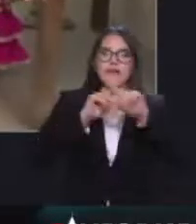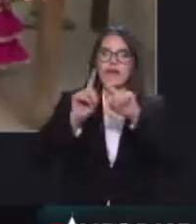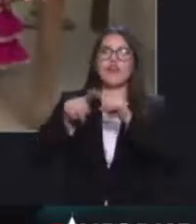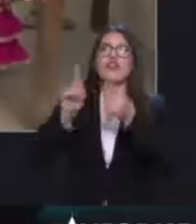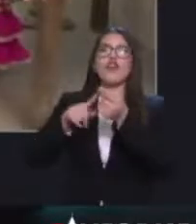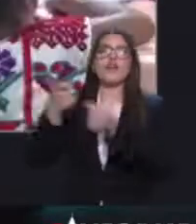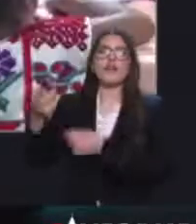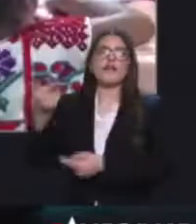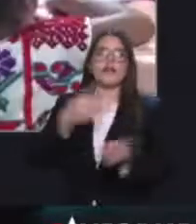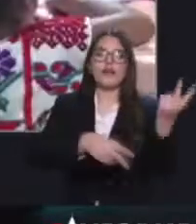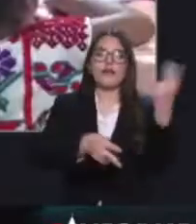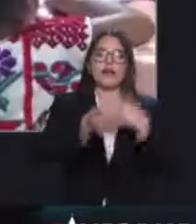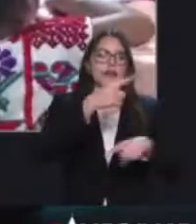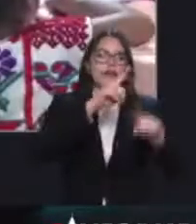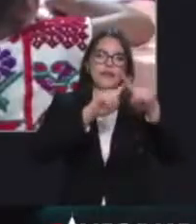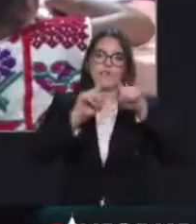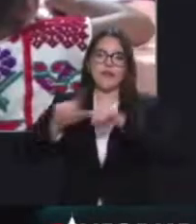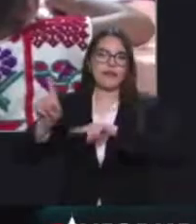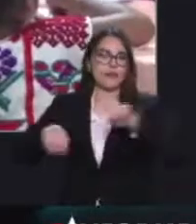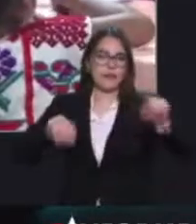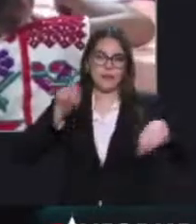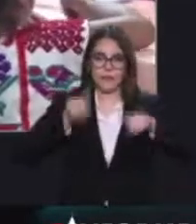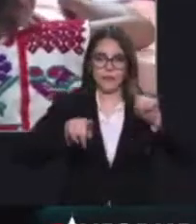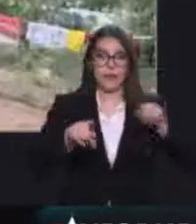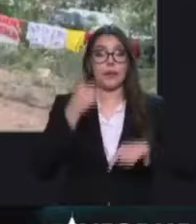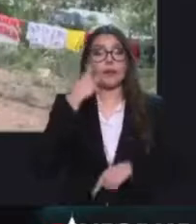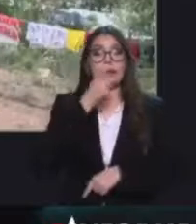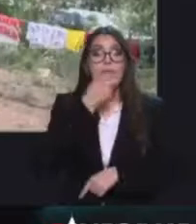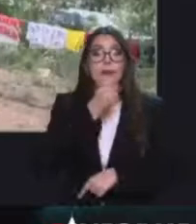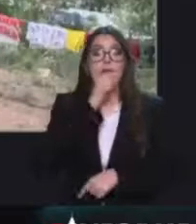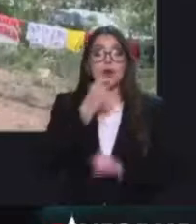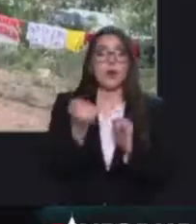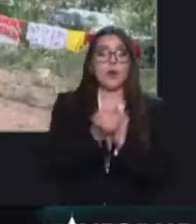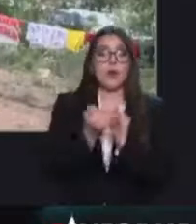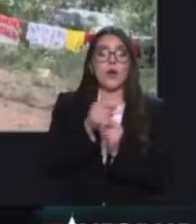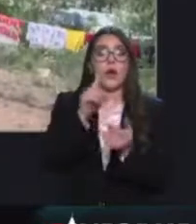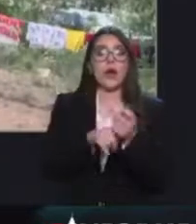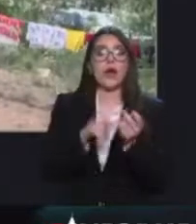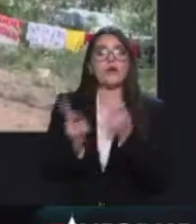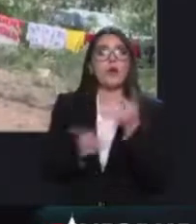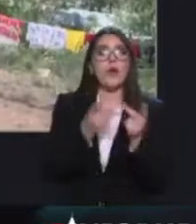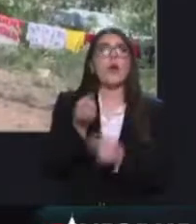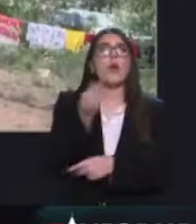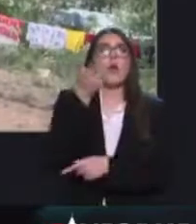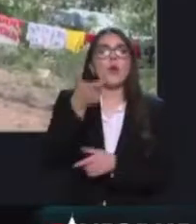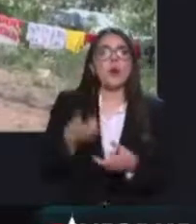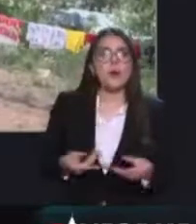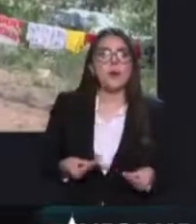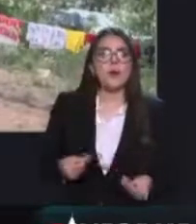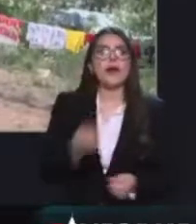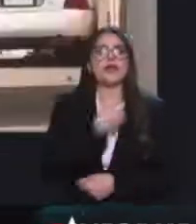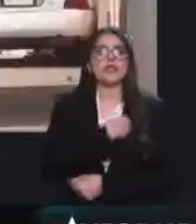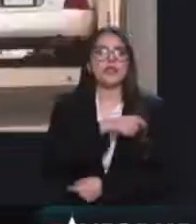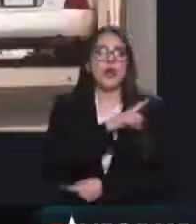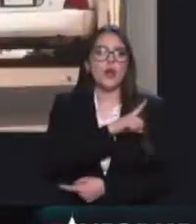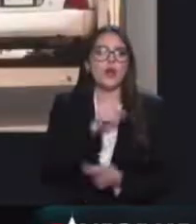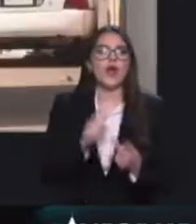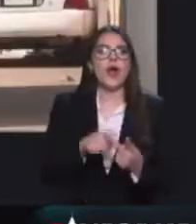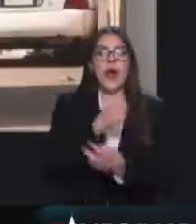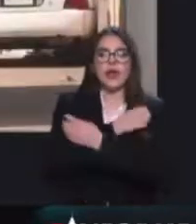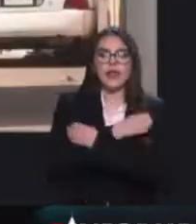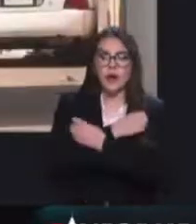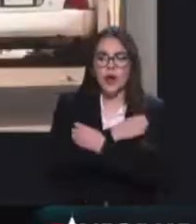de ingreso. Y también lo que mide esta encuesta es el gasto, ¿no? Cuánto gastas en salud, cuánto gastas en educación, cuánto gastas